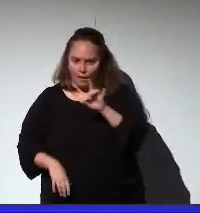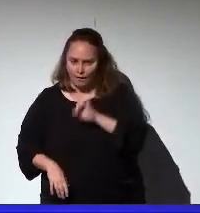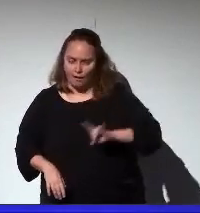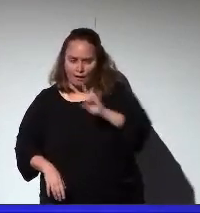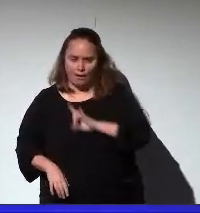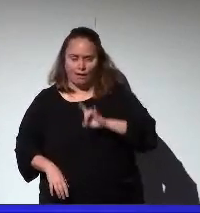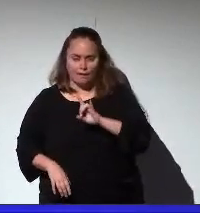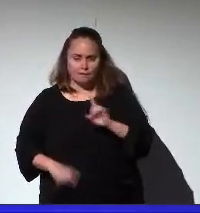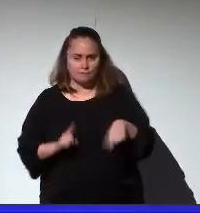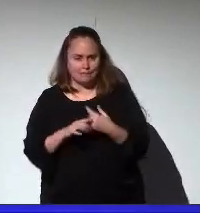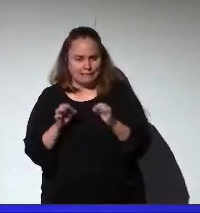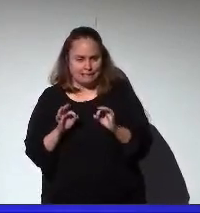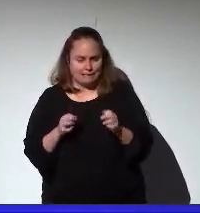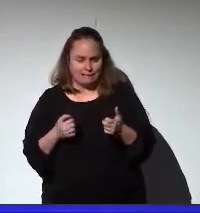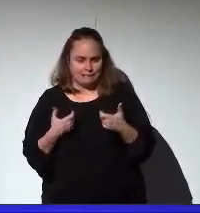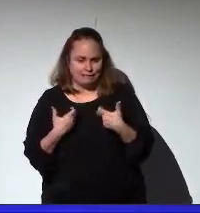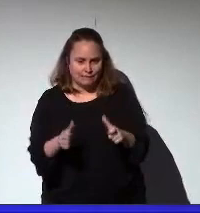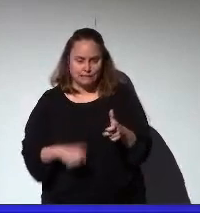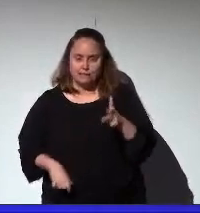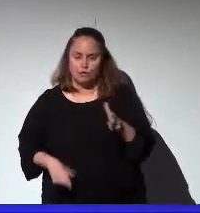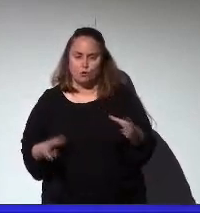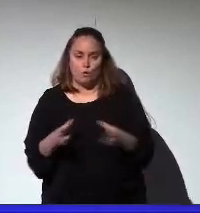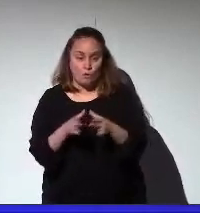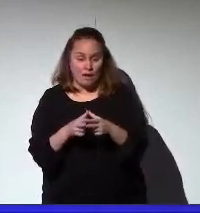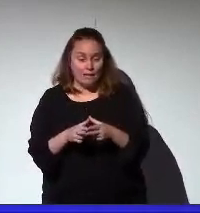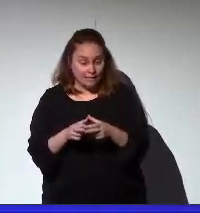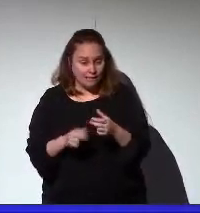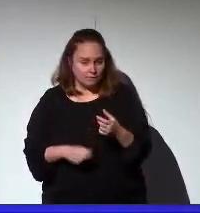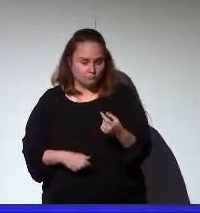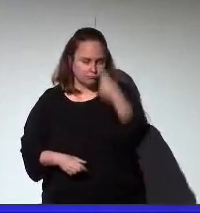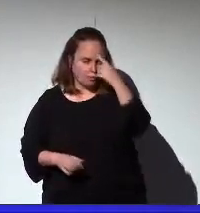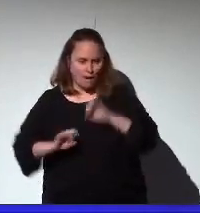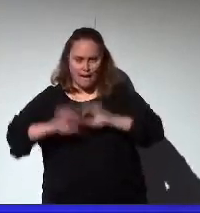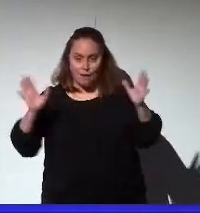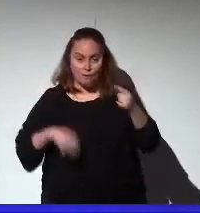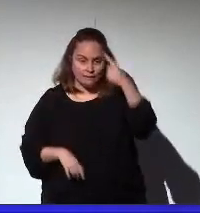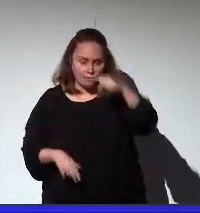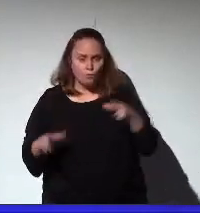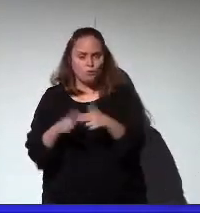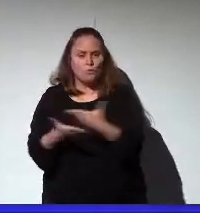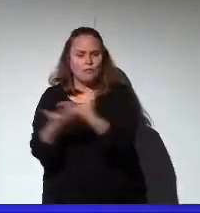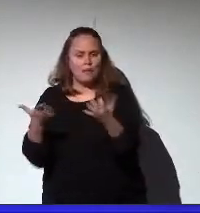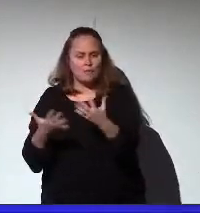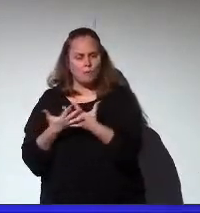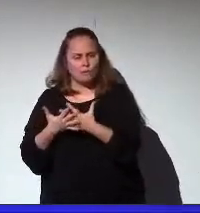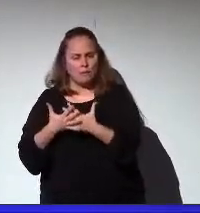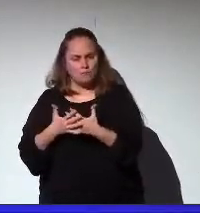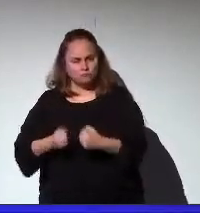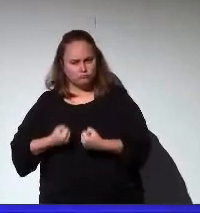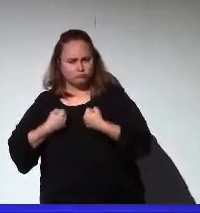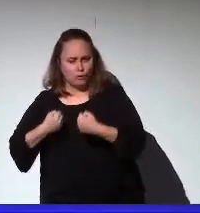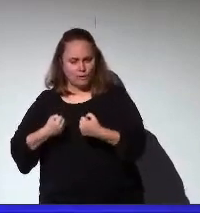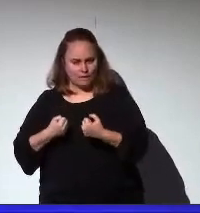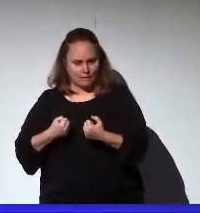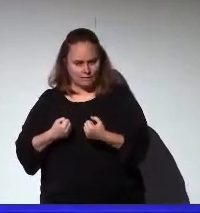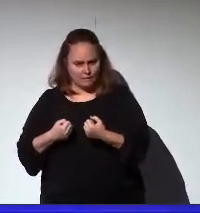una sociedad con más voluntariado es una sociedad mucho mejor preparada y mucho más vacunada